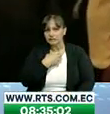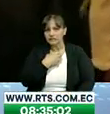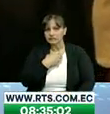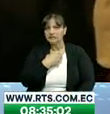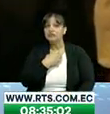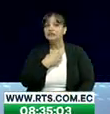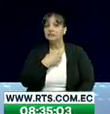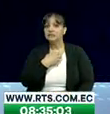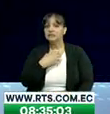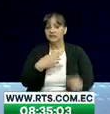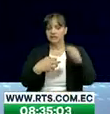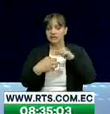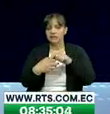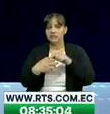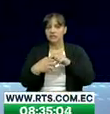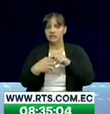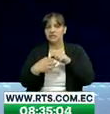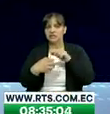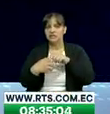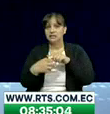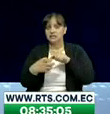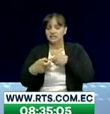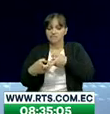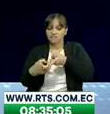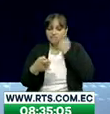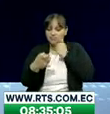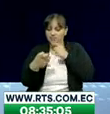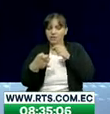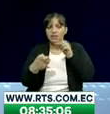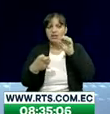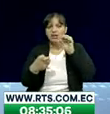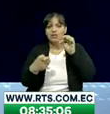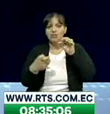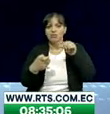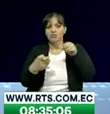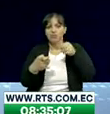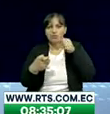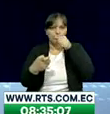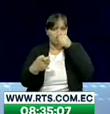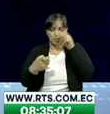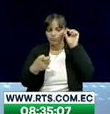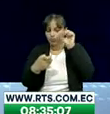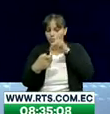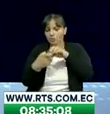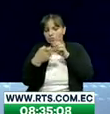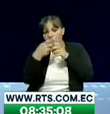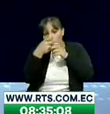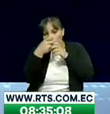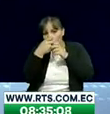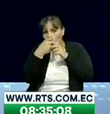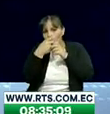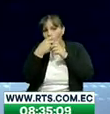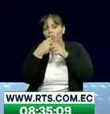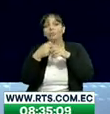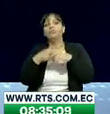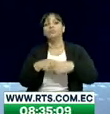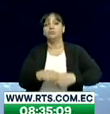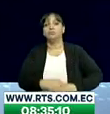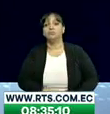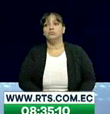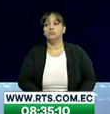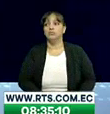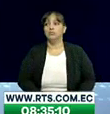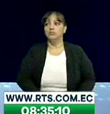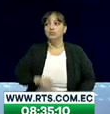pero quemadores hay botellas y eso que nosotros hacemos una limpieza diaria del licor para consumir grupo para conseguir